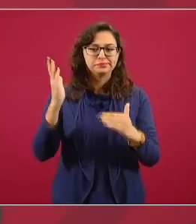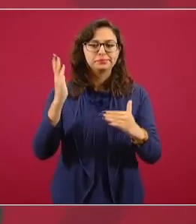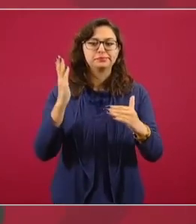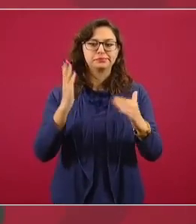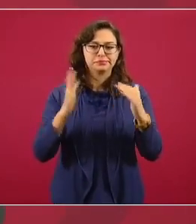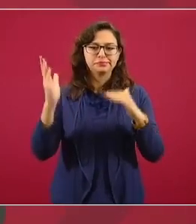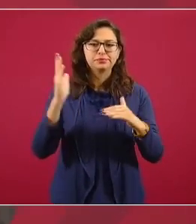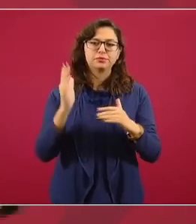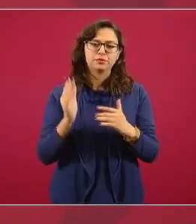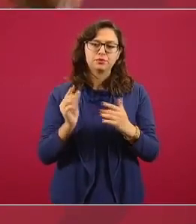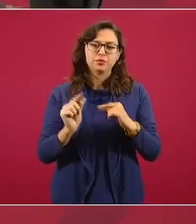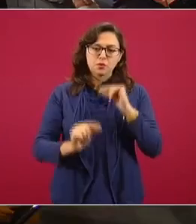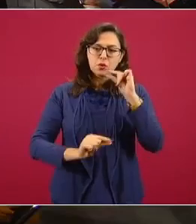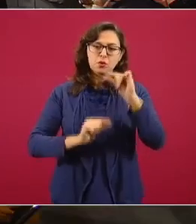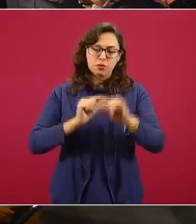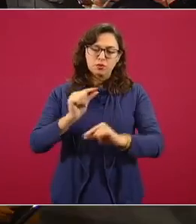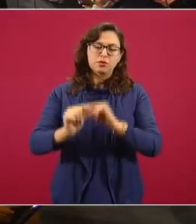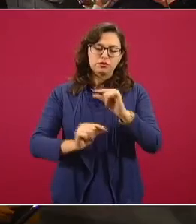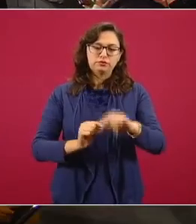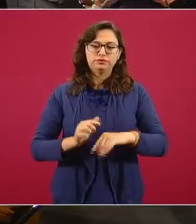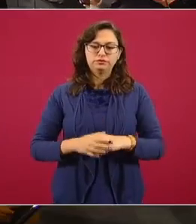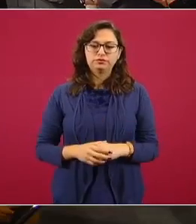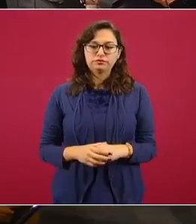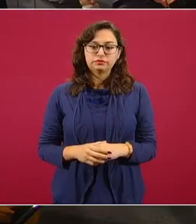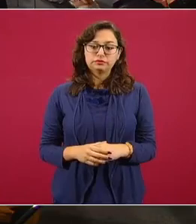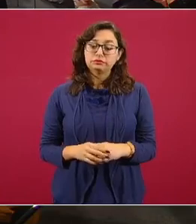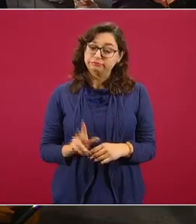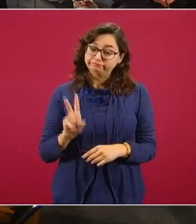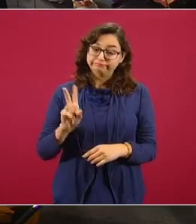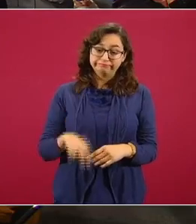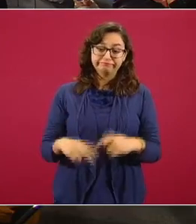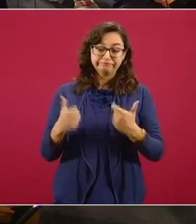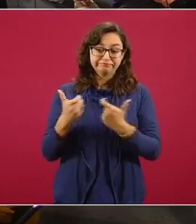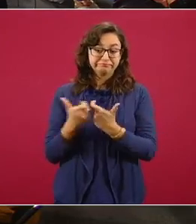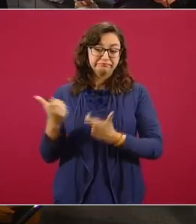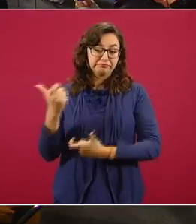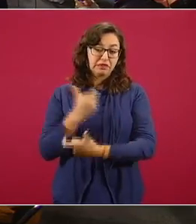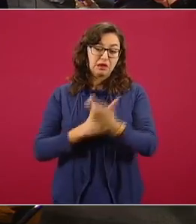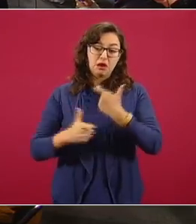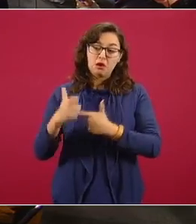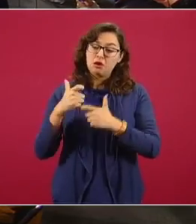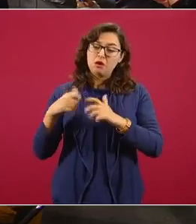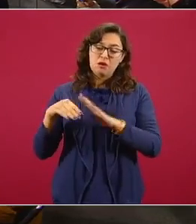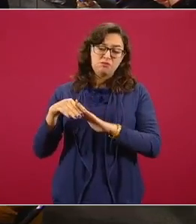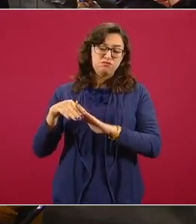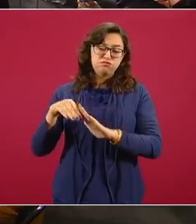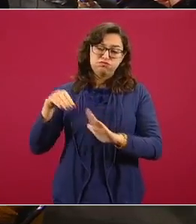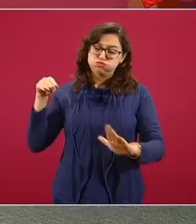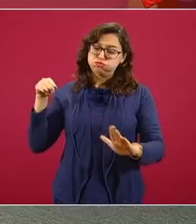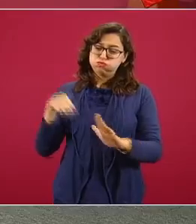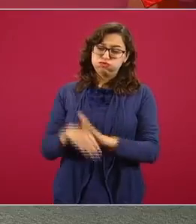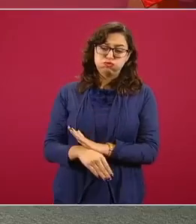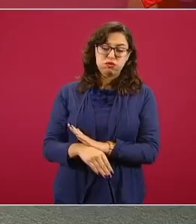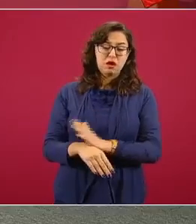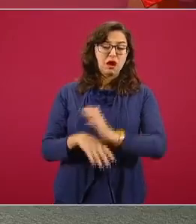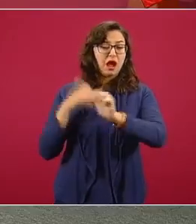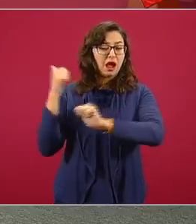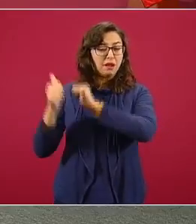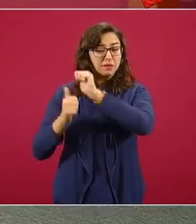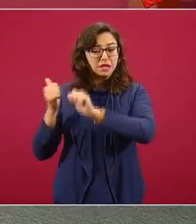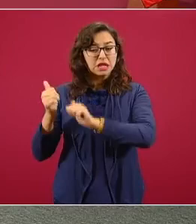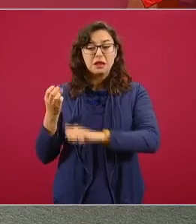el hoyo en el que caímos, sobre todo abril, mayo,